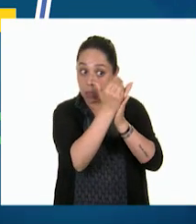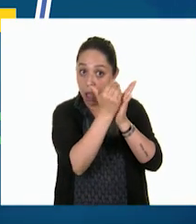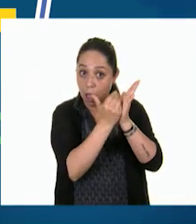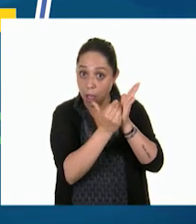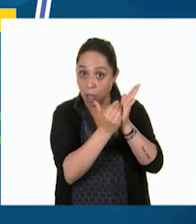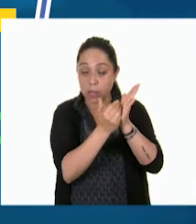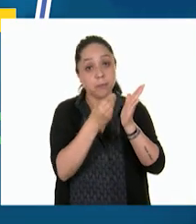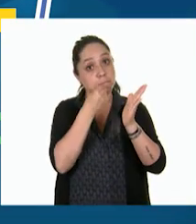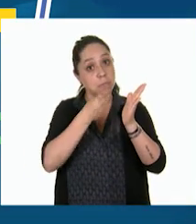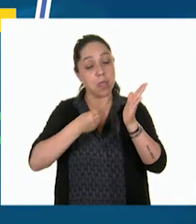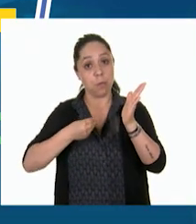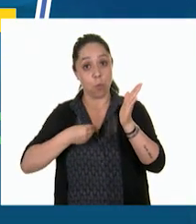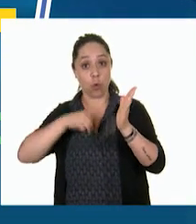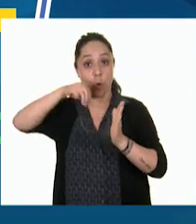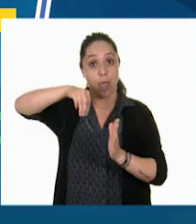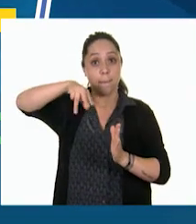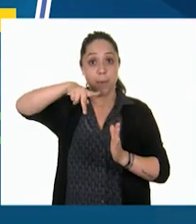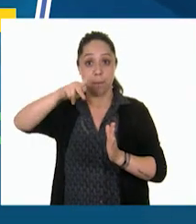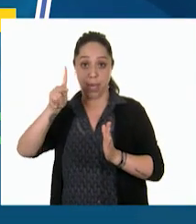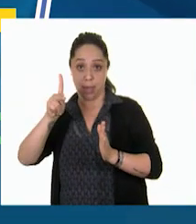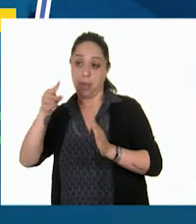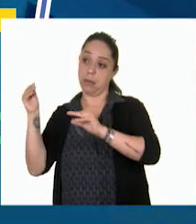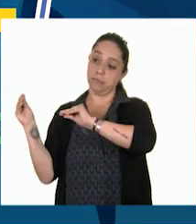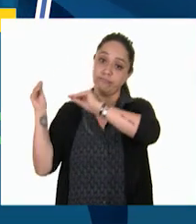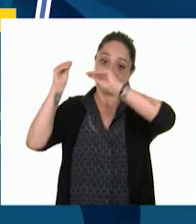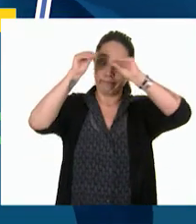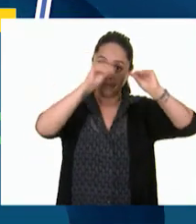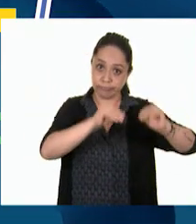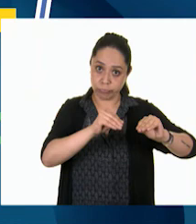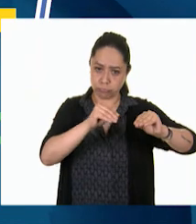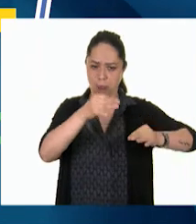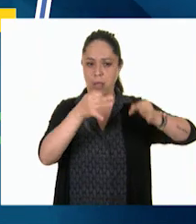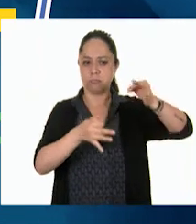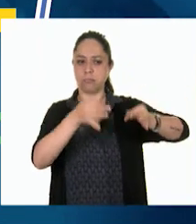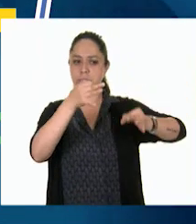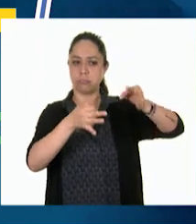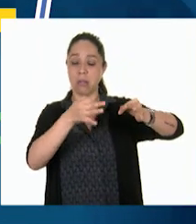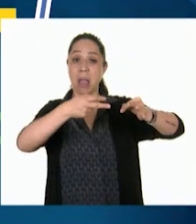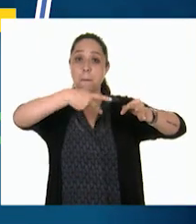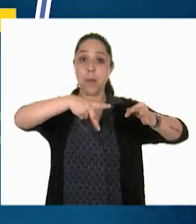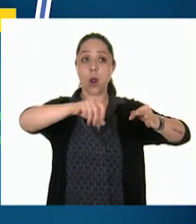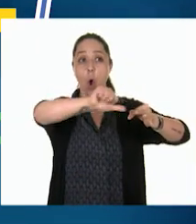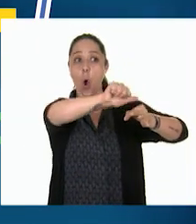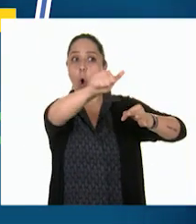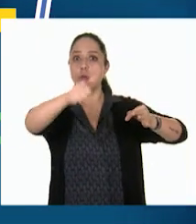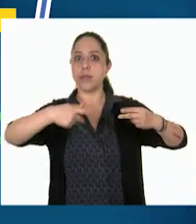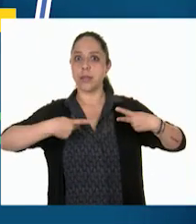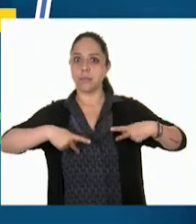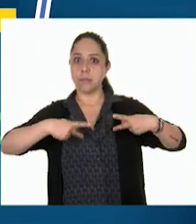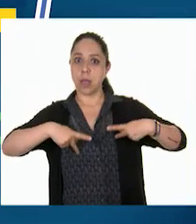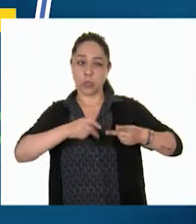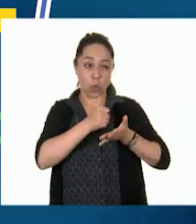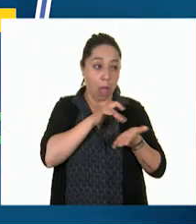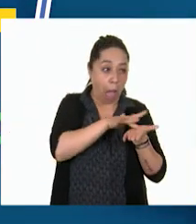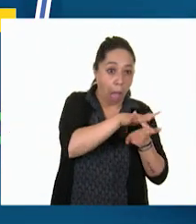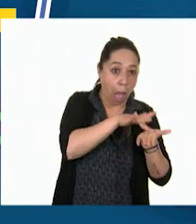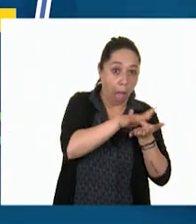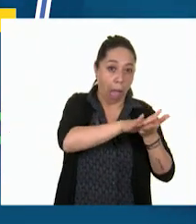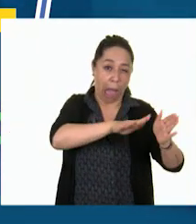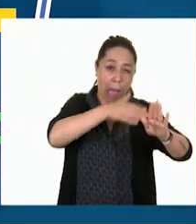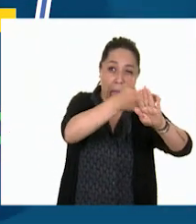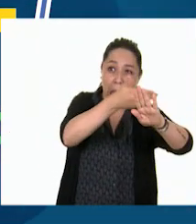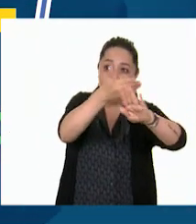en el Ministerio Público. Sin embargo, sus conocidos agredieron físicamente a los policías que los detuvieron.